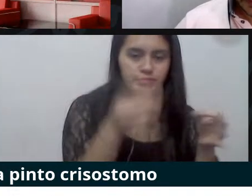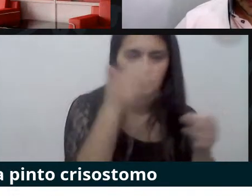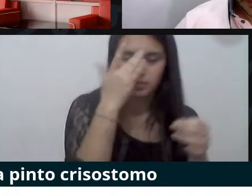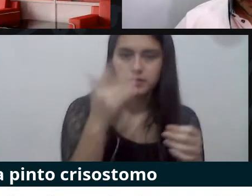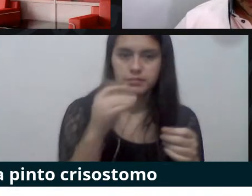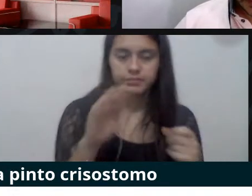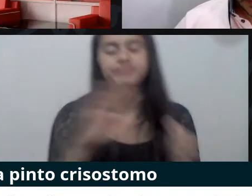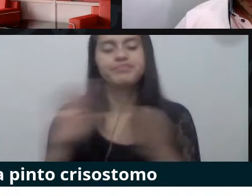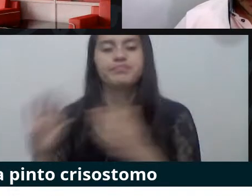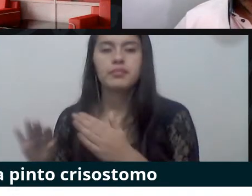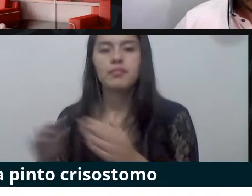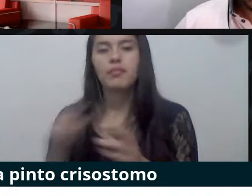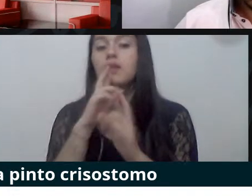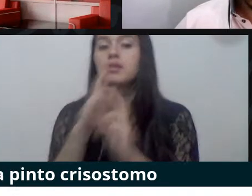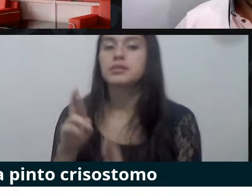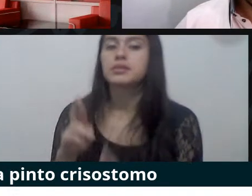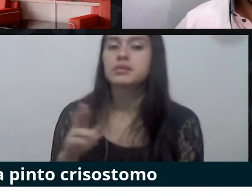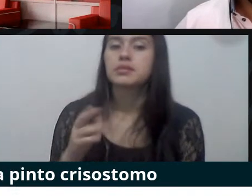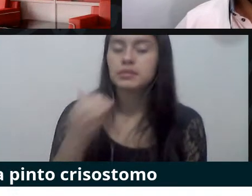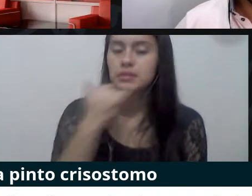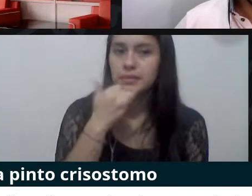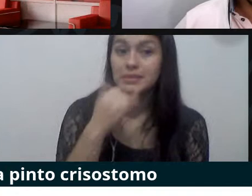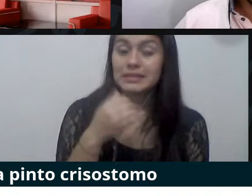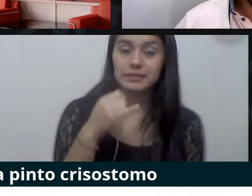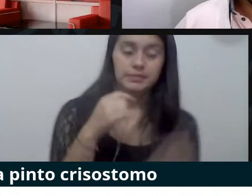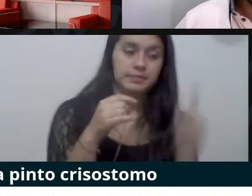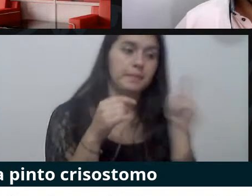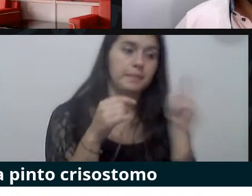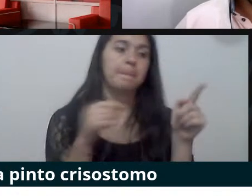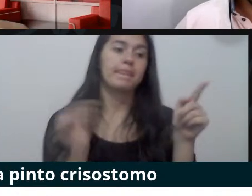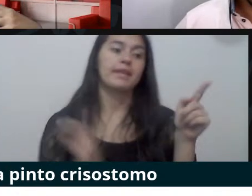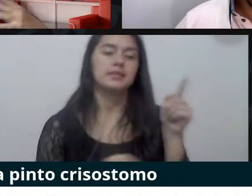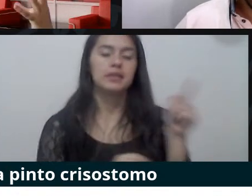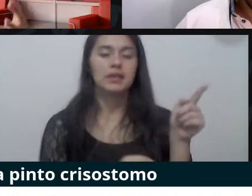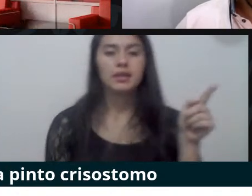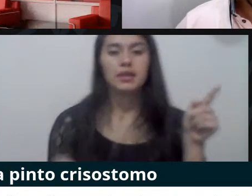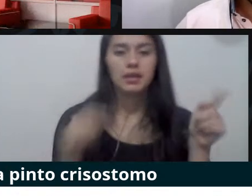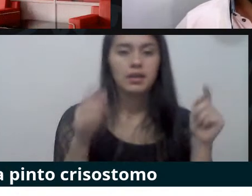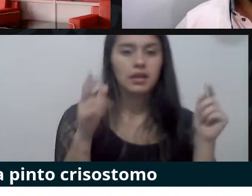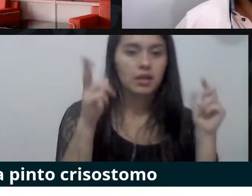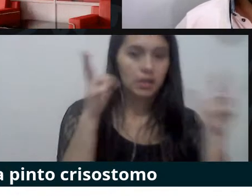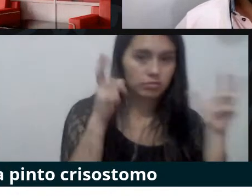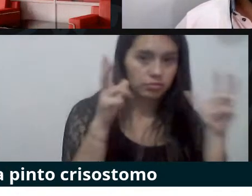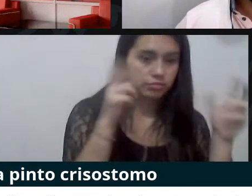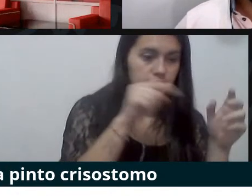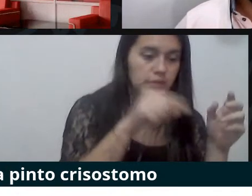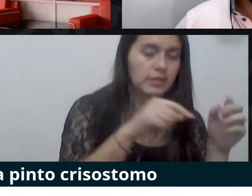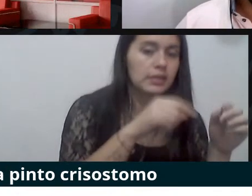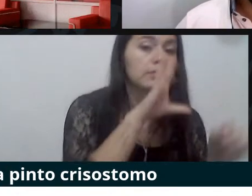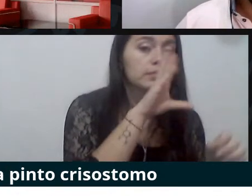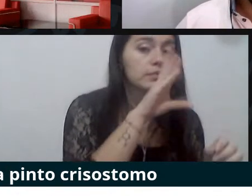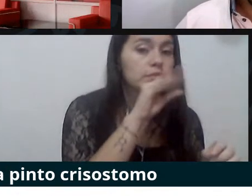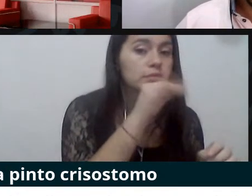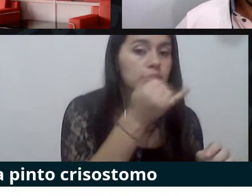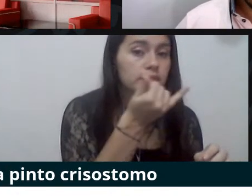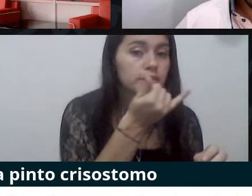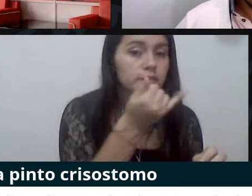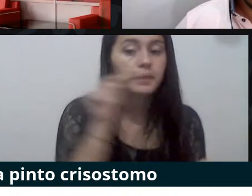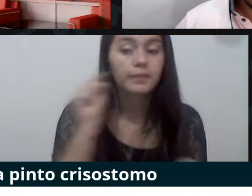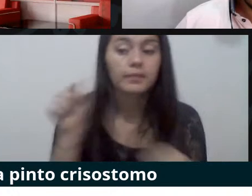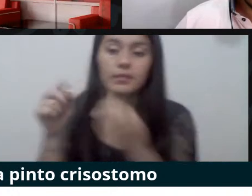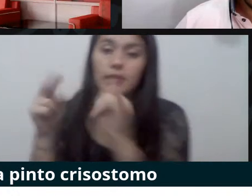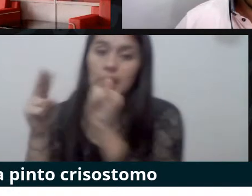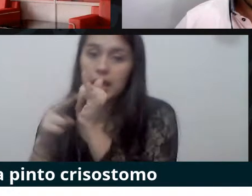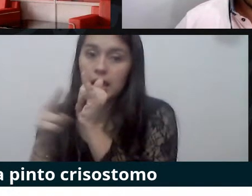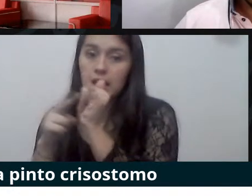un puente que se está haciendo hacia YouTube, la misma herramienta en los tips nos dice que tenemos